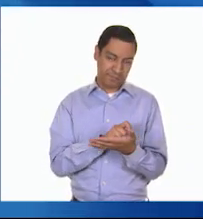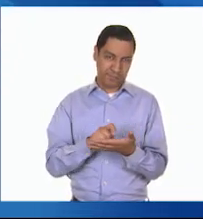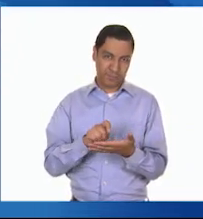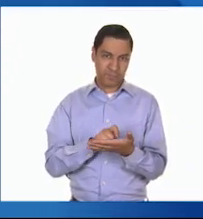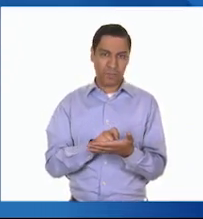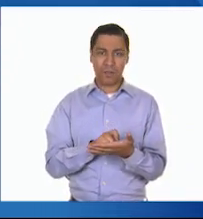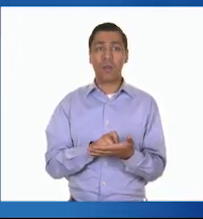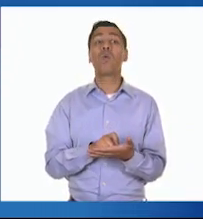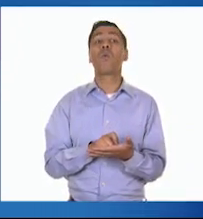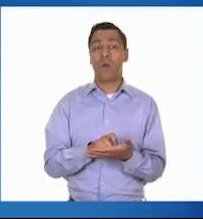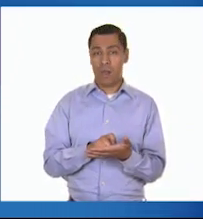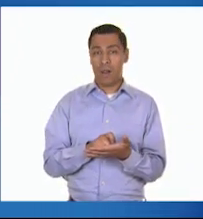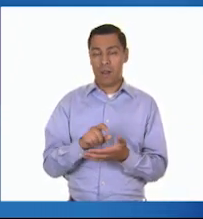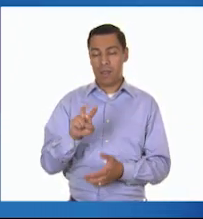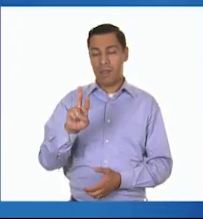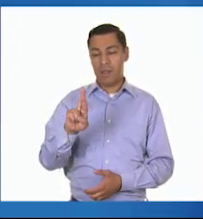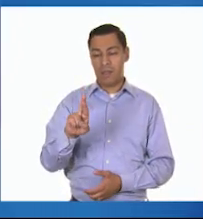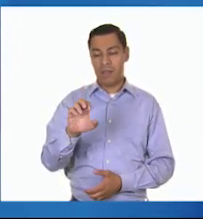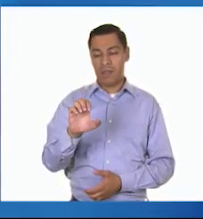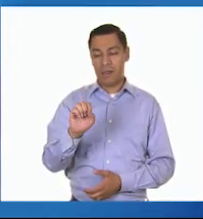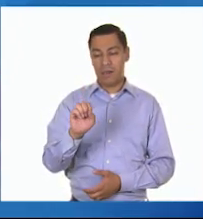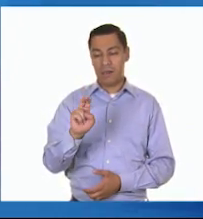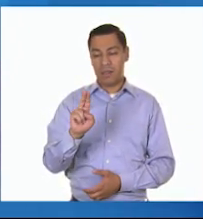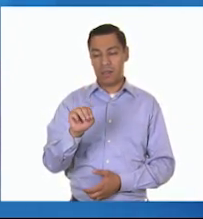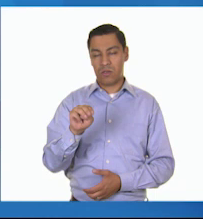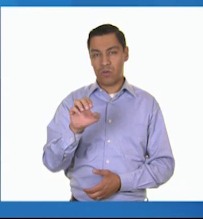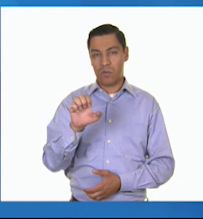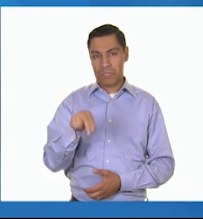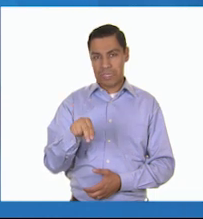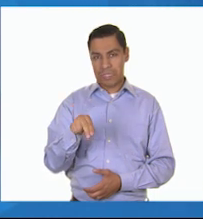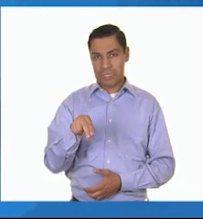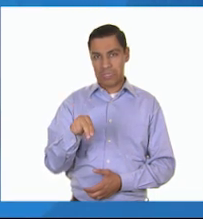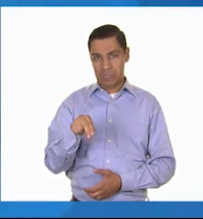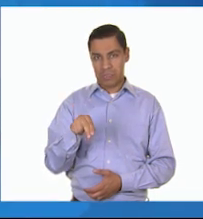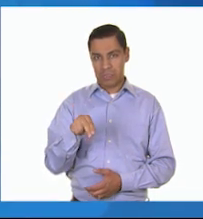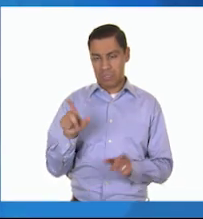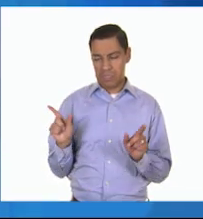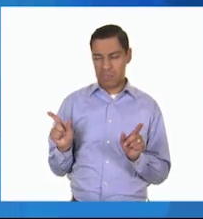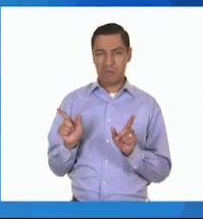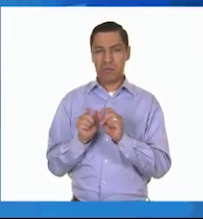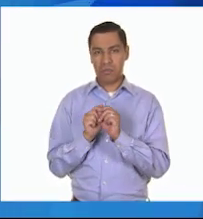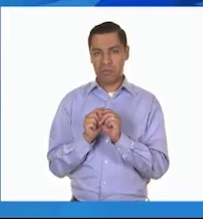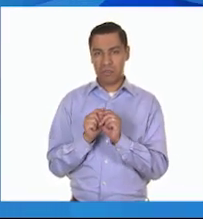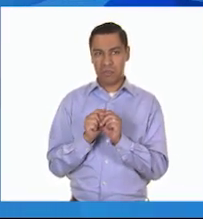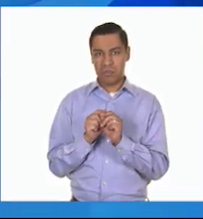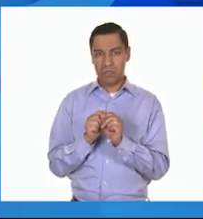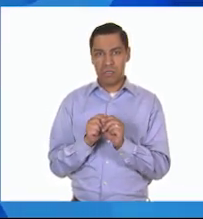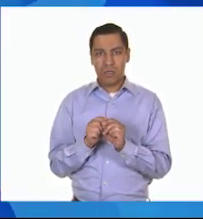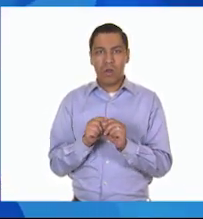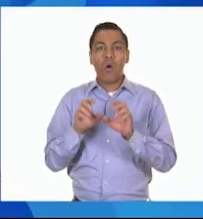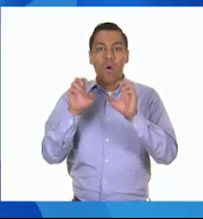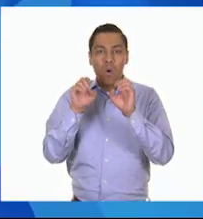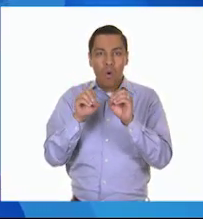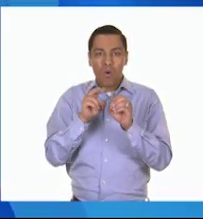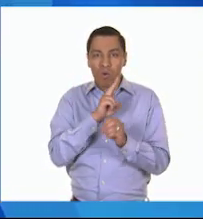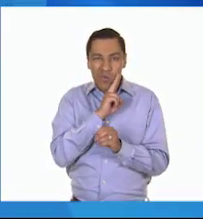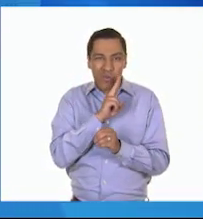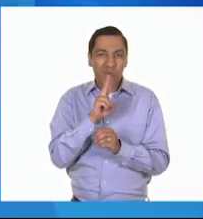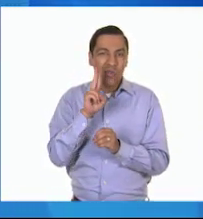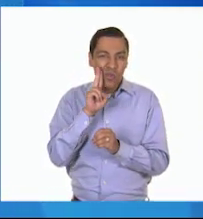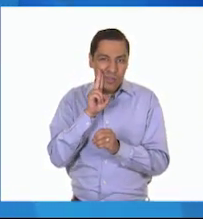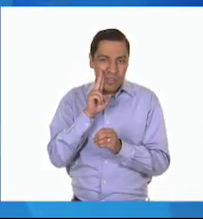salón de clases, un resumen de lo que trata la nota periodística, también llamada nota